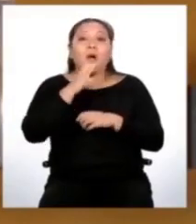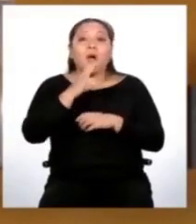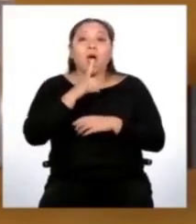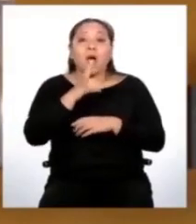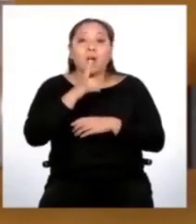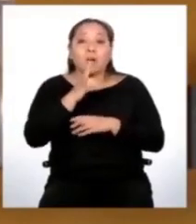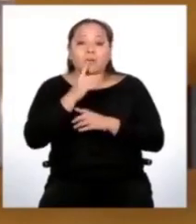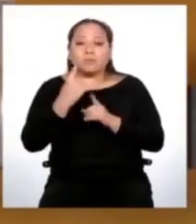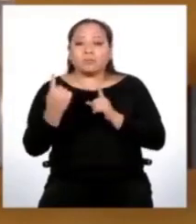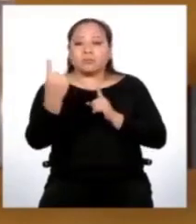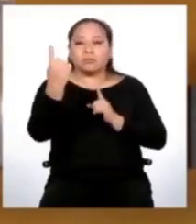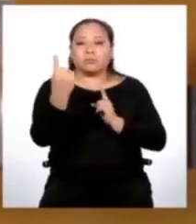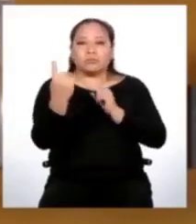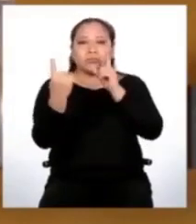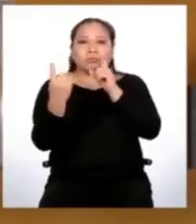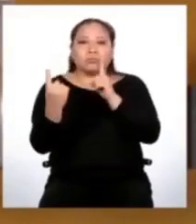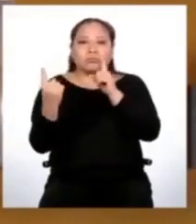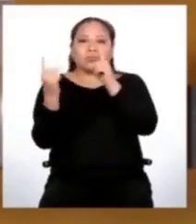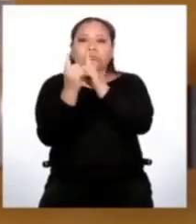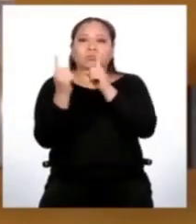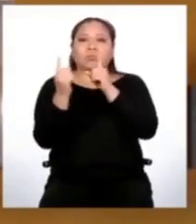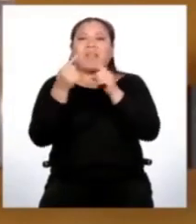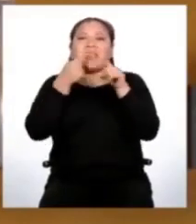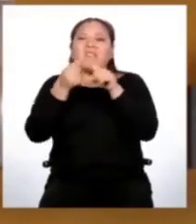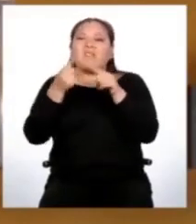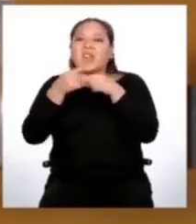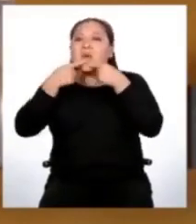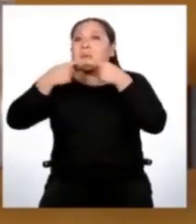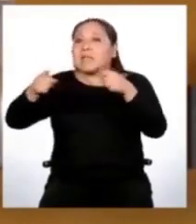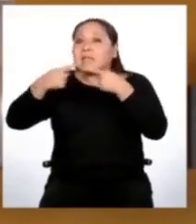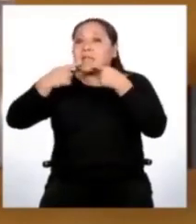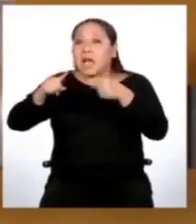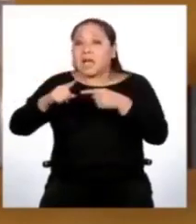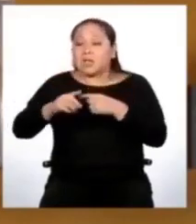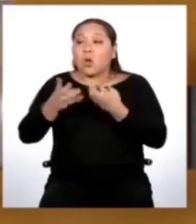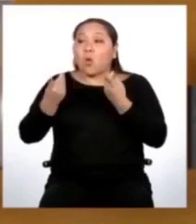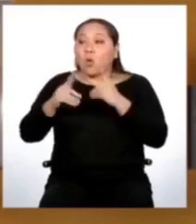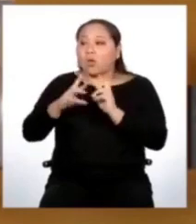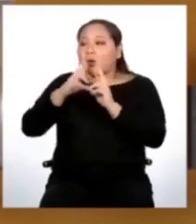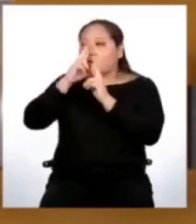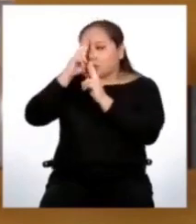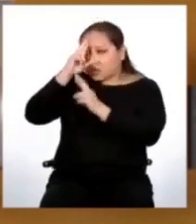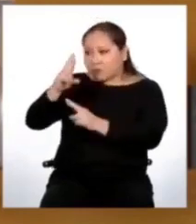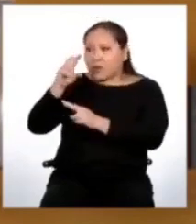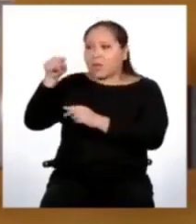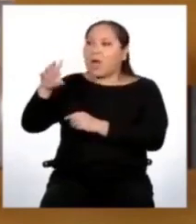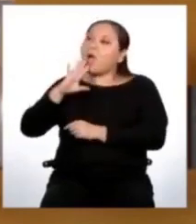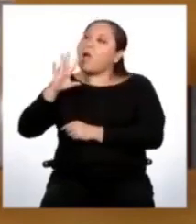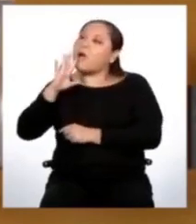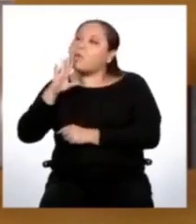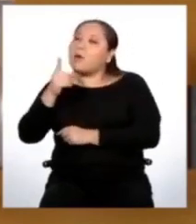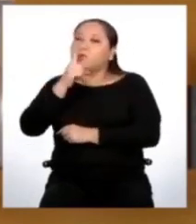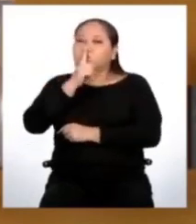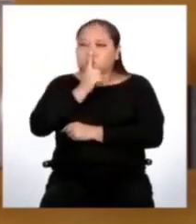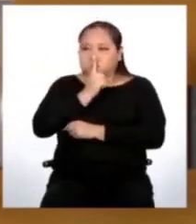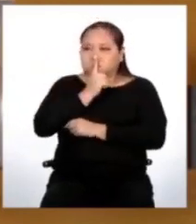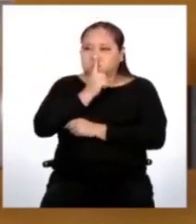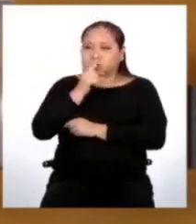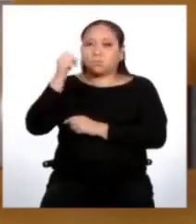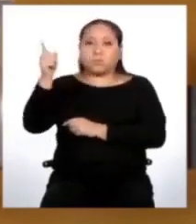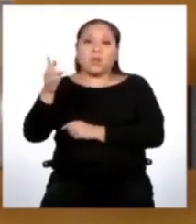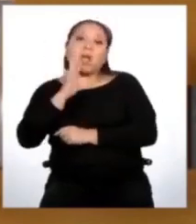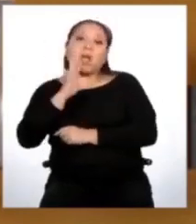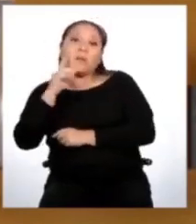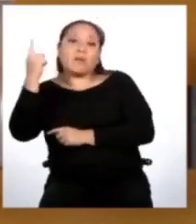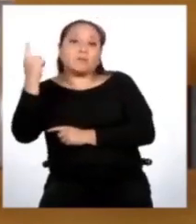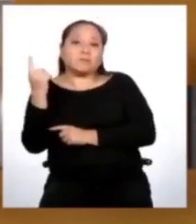de manera alternada y dinámica diversos mensajes. Incluso cuando se respeta el turno para hacer uso de la palabra, el oyente por lo general